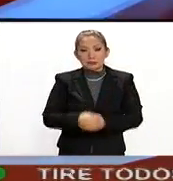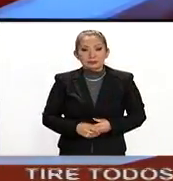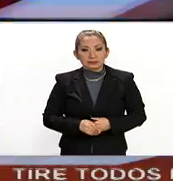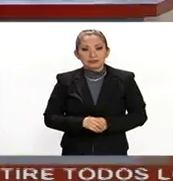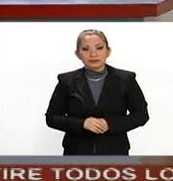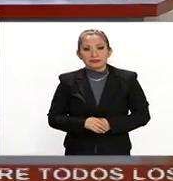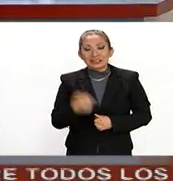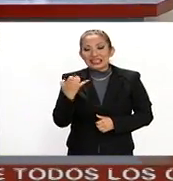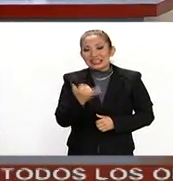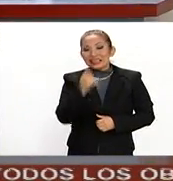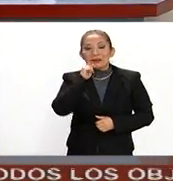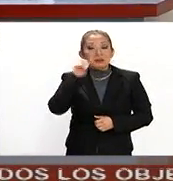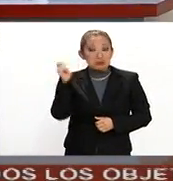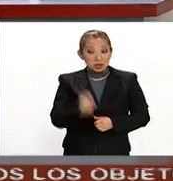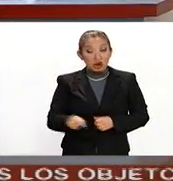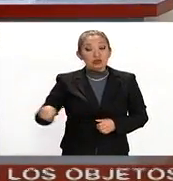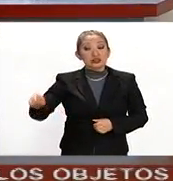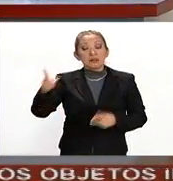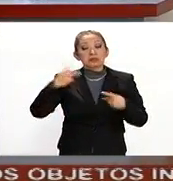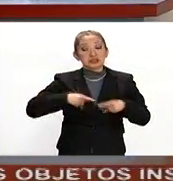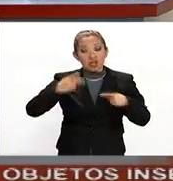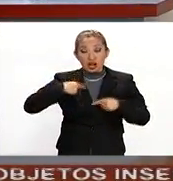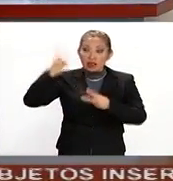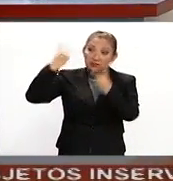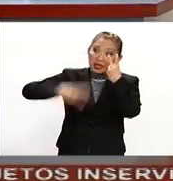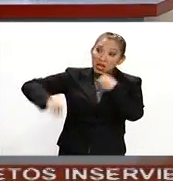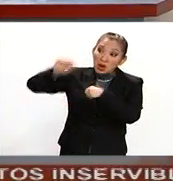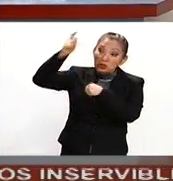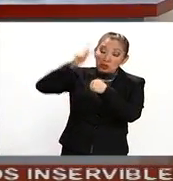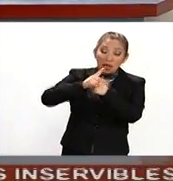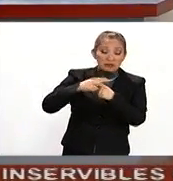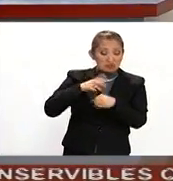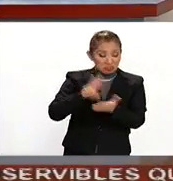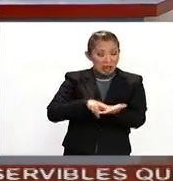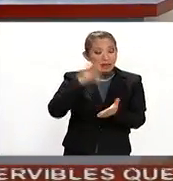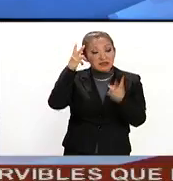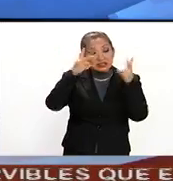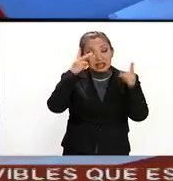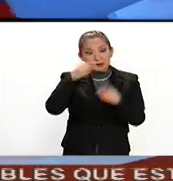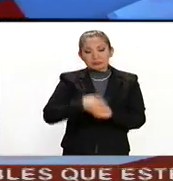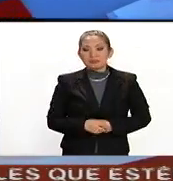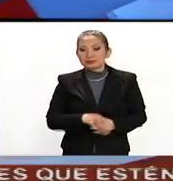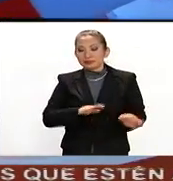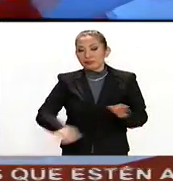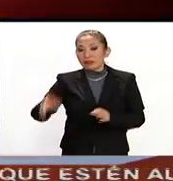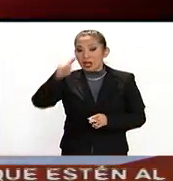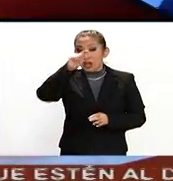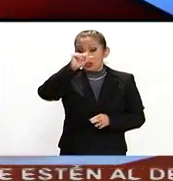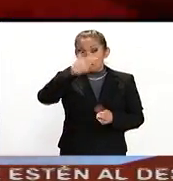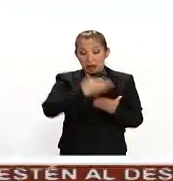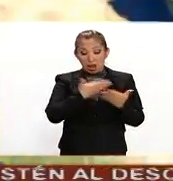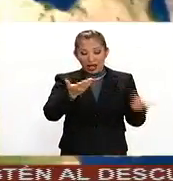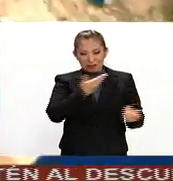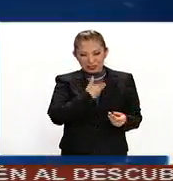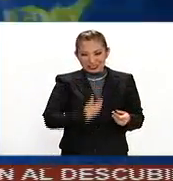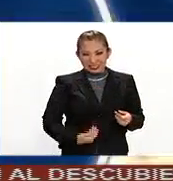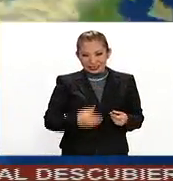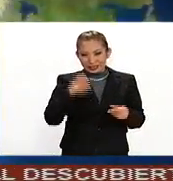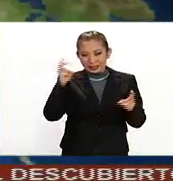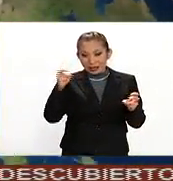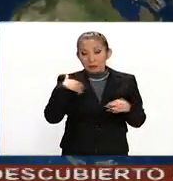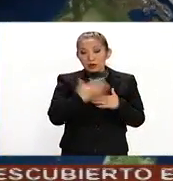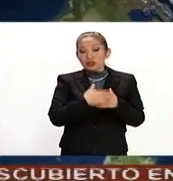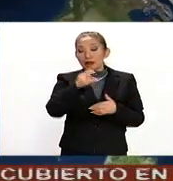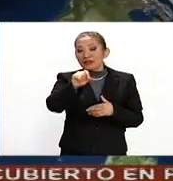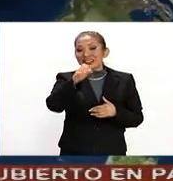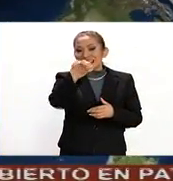Y amistoso con los inmigrantes, ¿no? Sobre todo. Vale mucho la pena visitarlo. La llegada de Donald Trump a la Casa Blanca, en otros asuntos, el